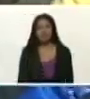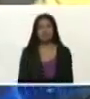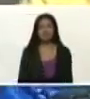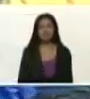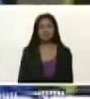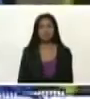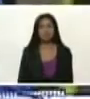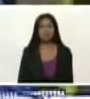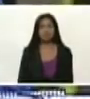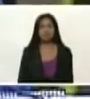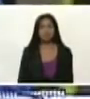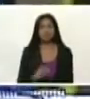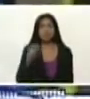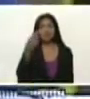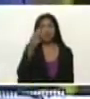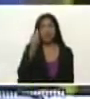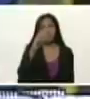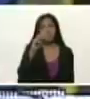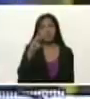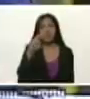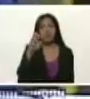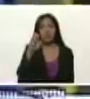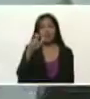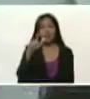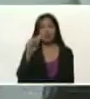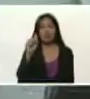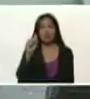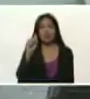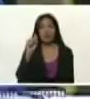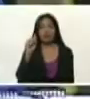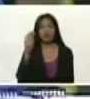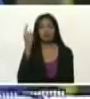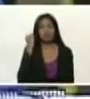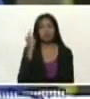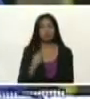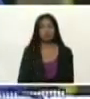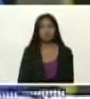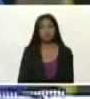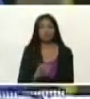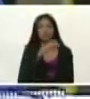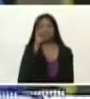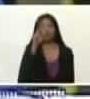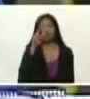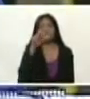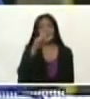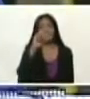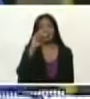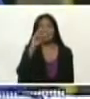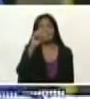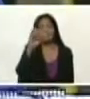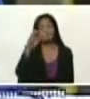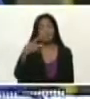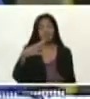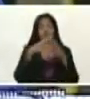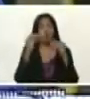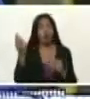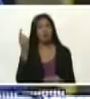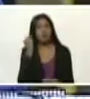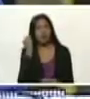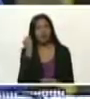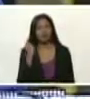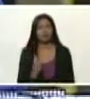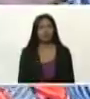A Gabriela Berríos, camarada. A Zulimar Pedrosa, puras mujeres.